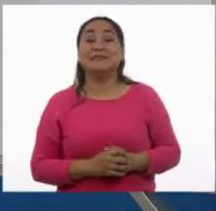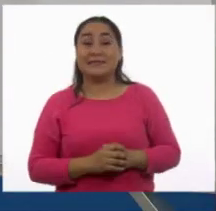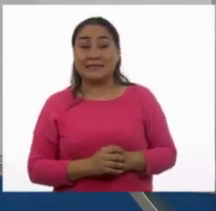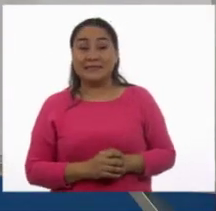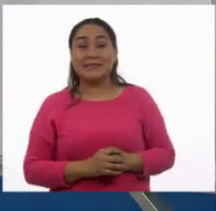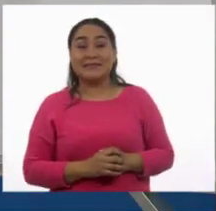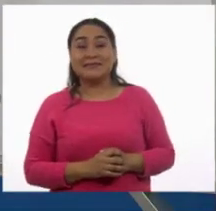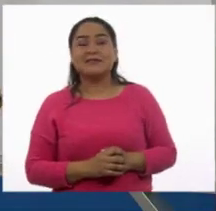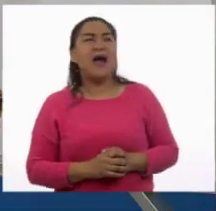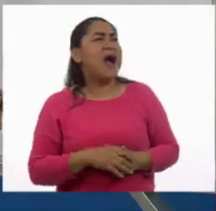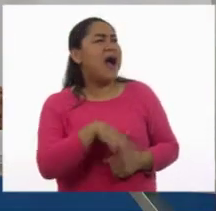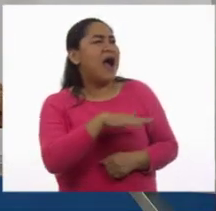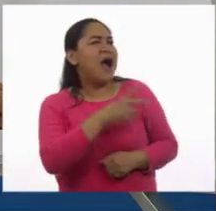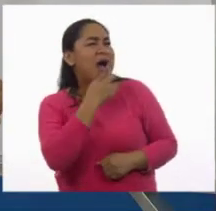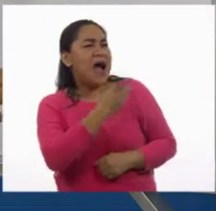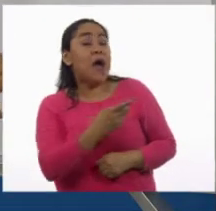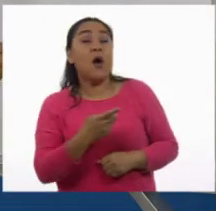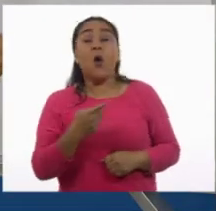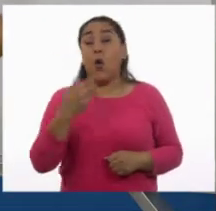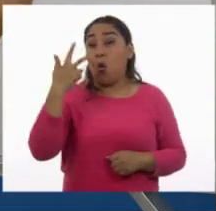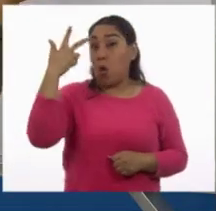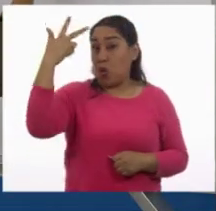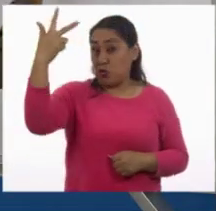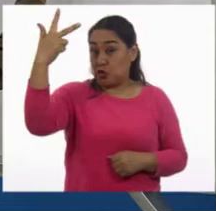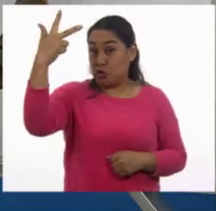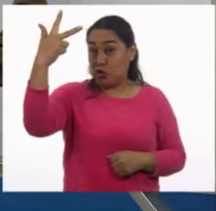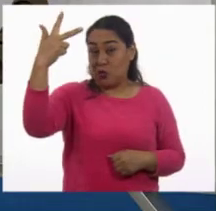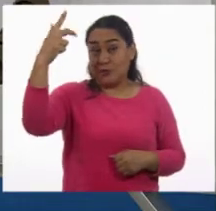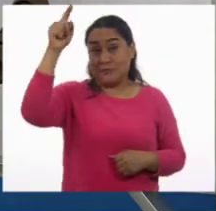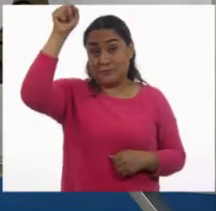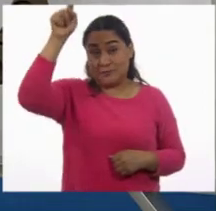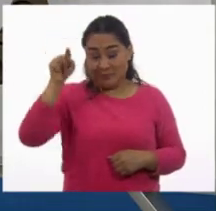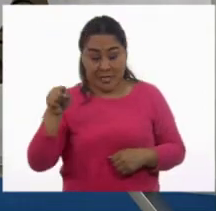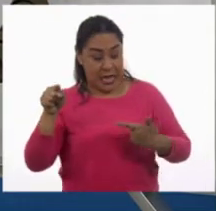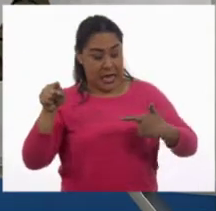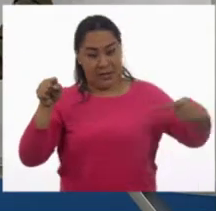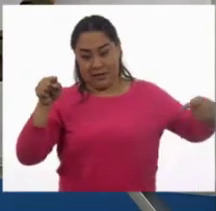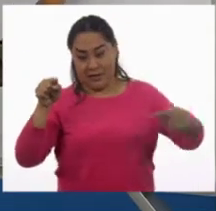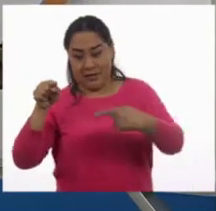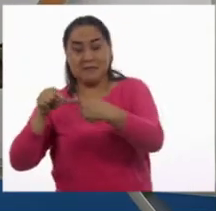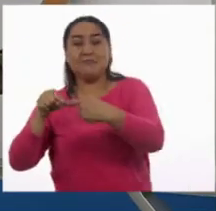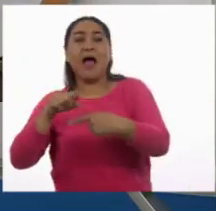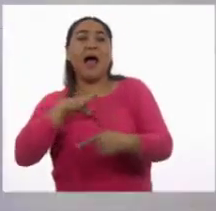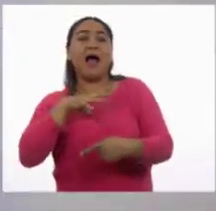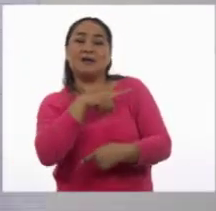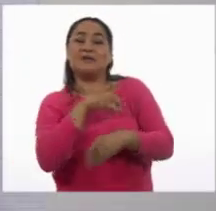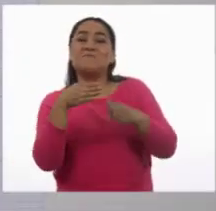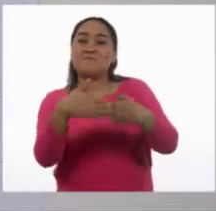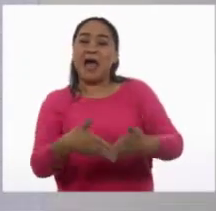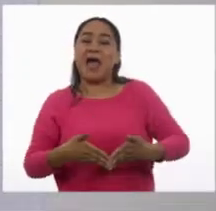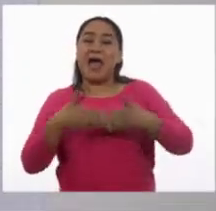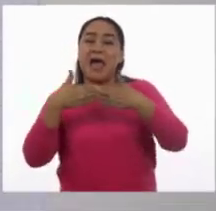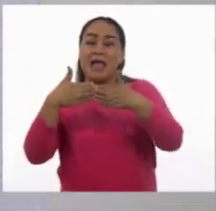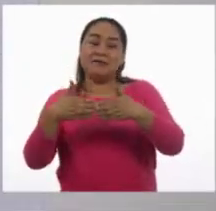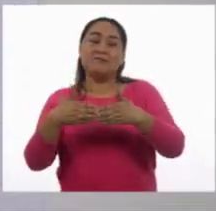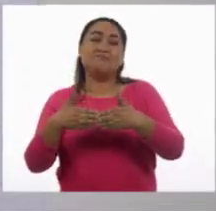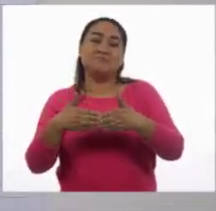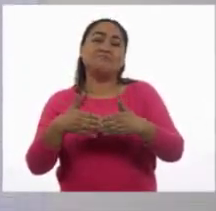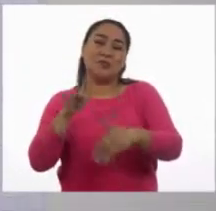Ay, no, ¿qué número dije? 8G. Sí, sí. Ya se me andaba olvidando el número a mi hombre. Qué barbaridad. Ahí